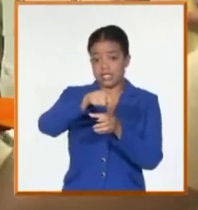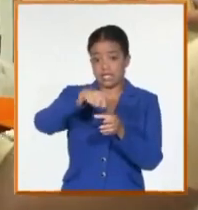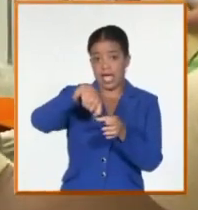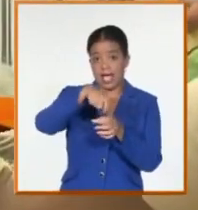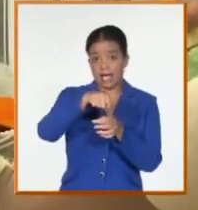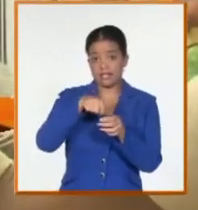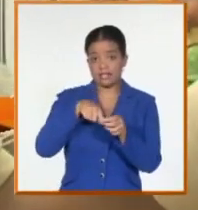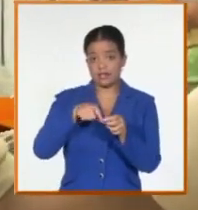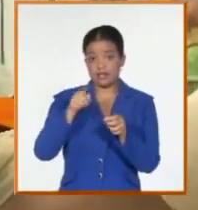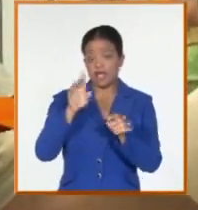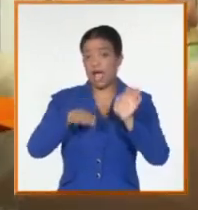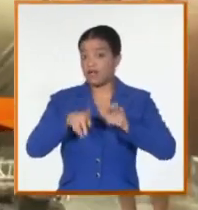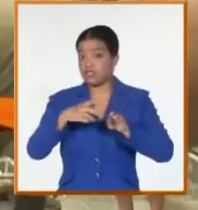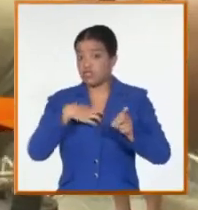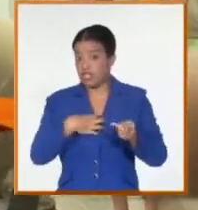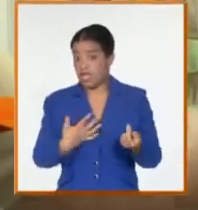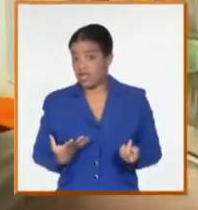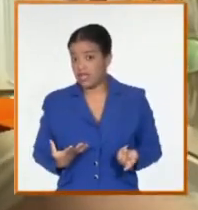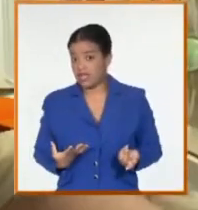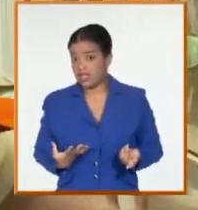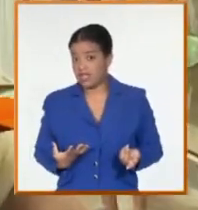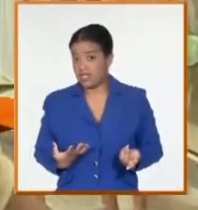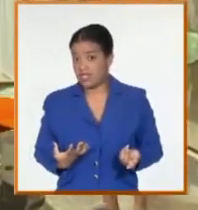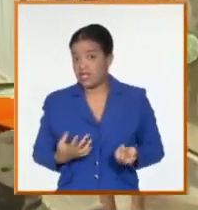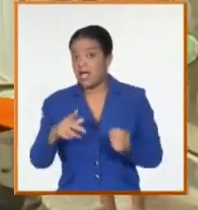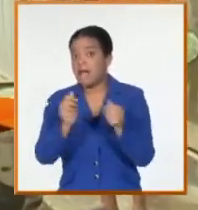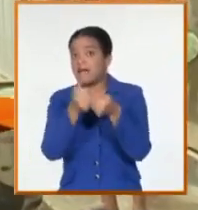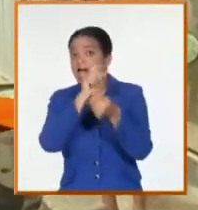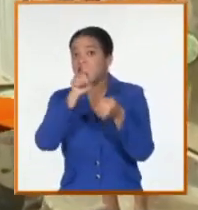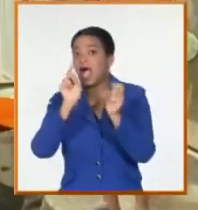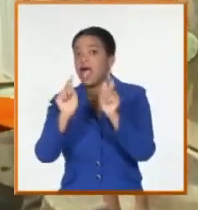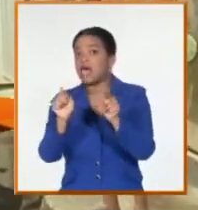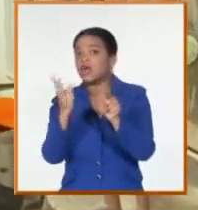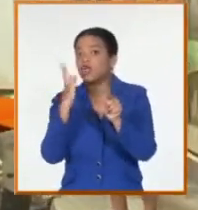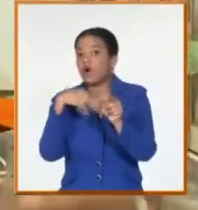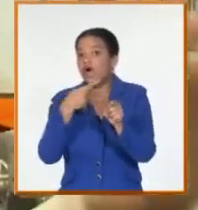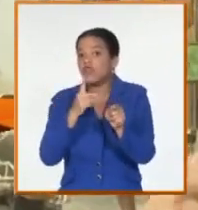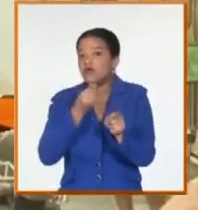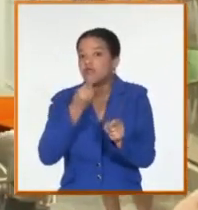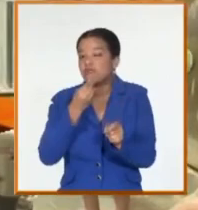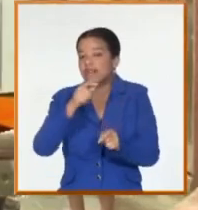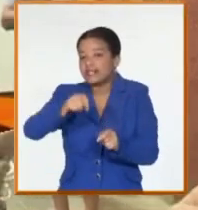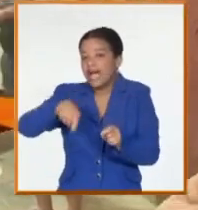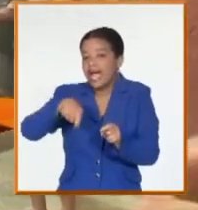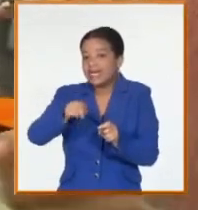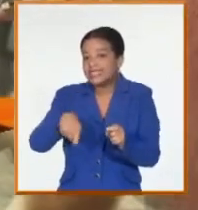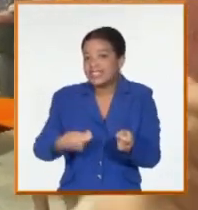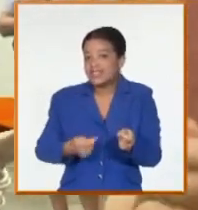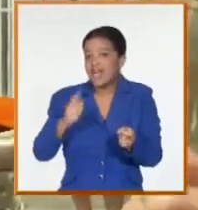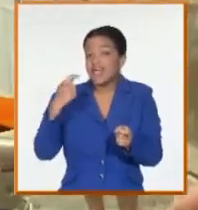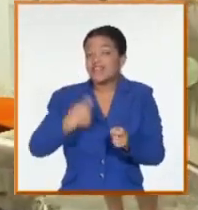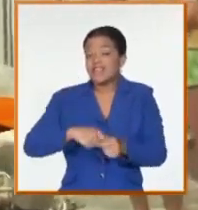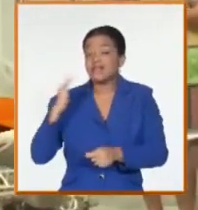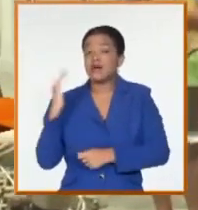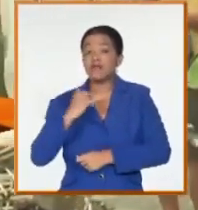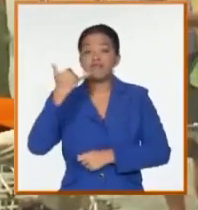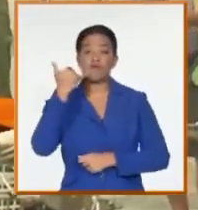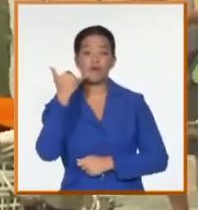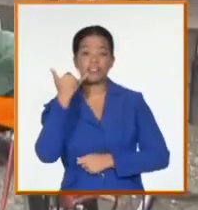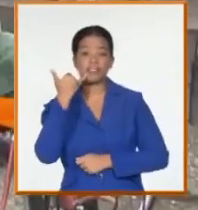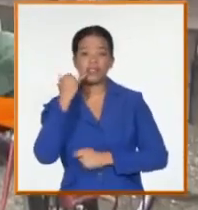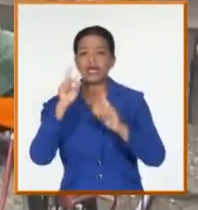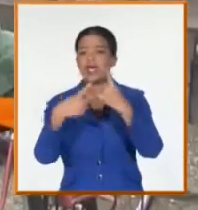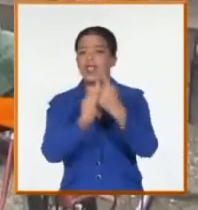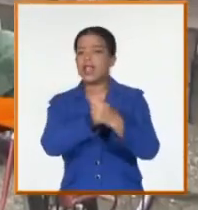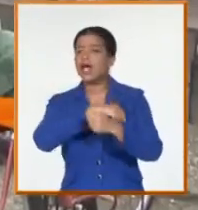tiene que tener un ahí a que seguro con la panadería no hay pues no hay popa la tarjeta pues tienes que venir con el celular pero todas las personas no tienen